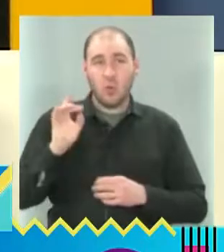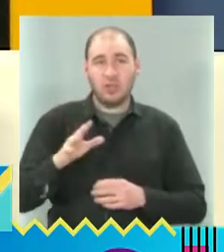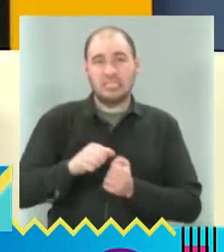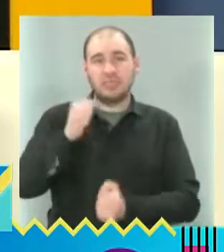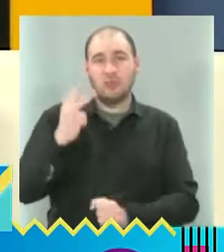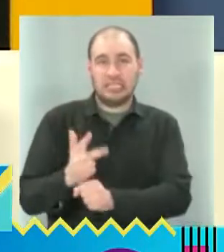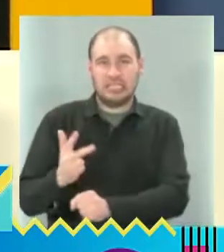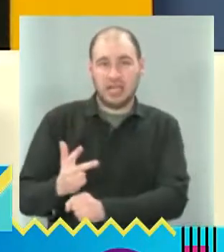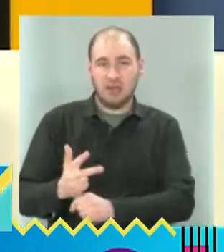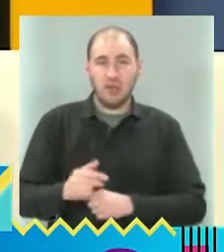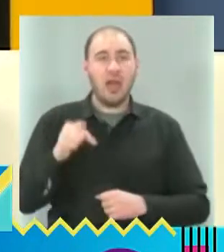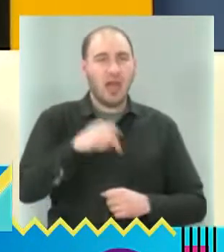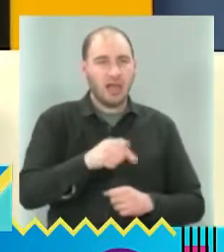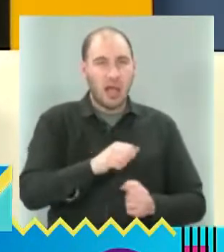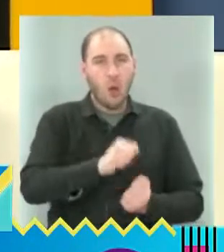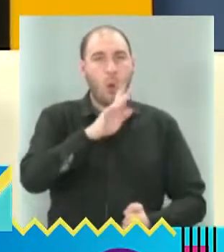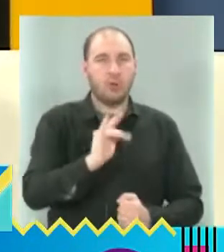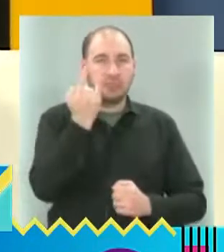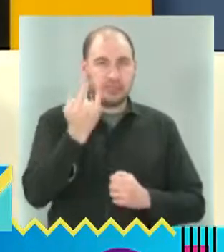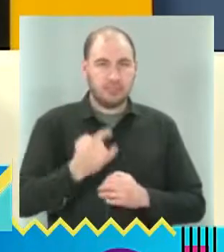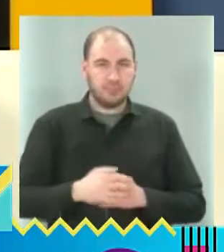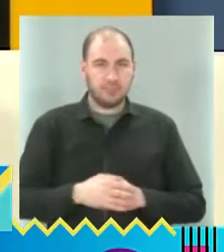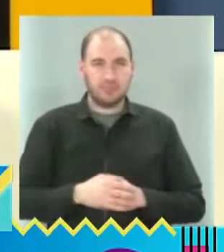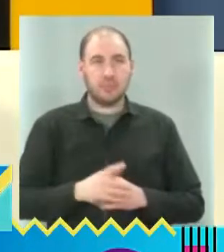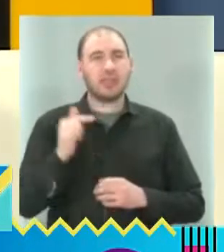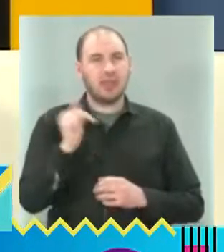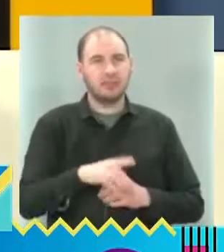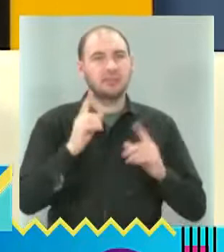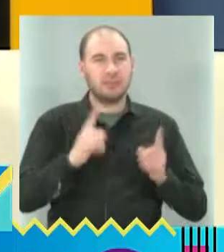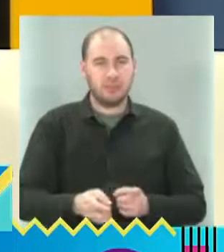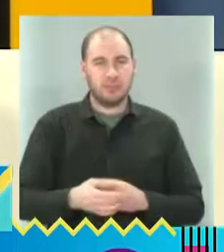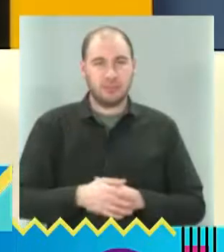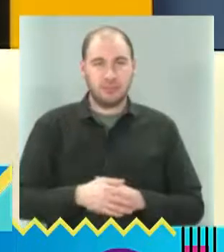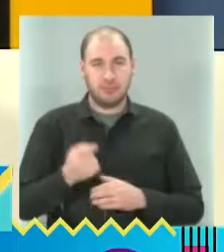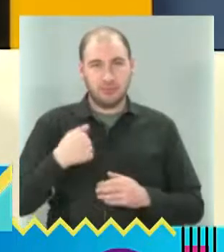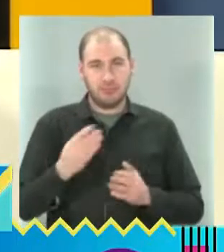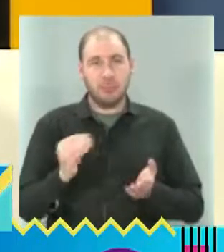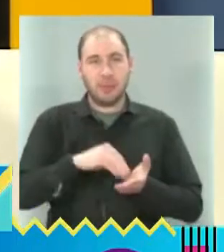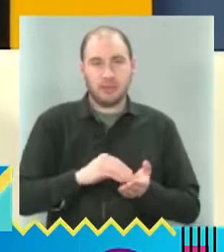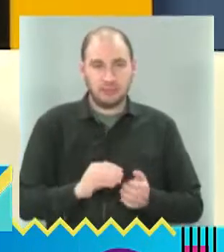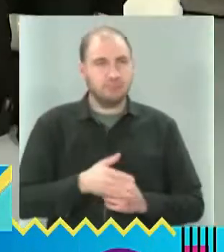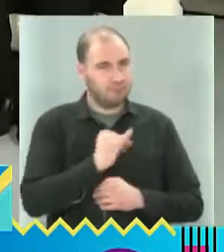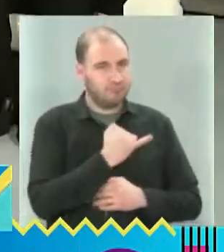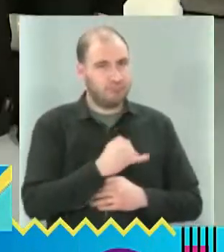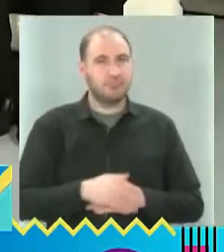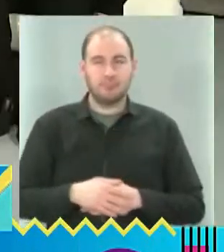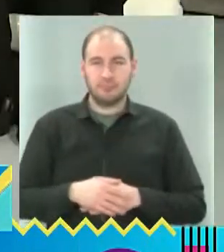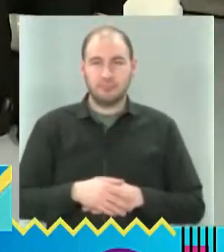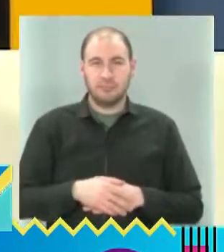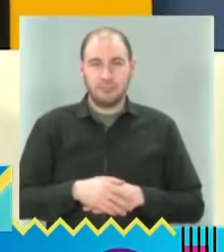título terciario. Acá es universitario. Entonces, ya eso también, y voy a agregar una cosita. Sí, ¿Puedo? Por